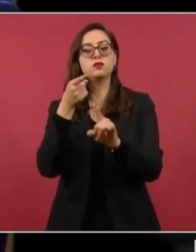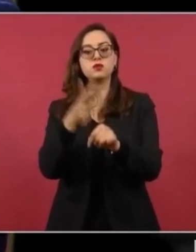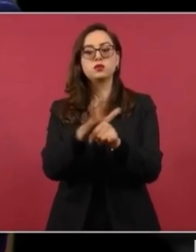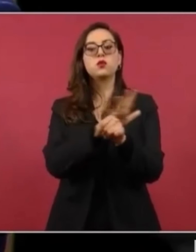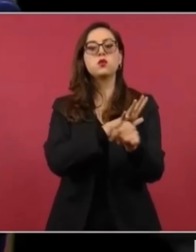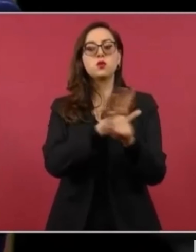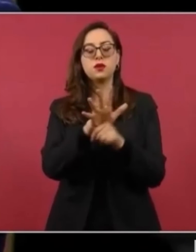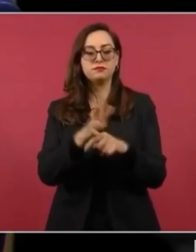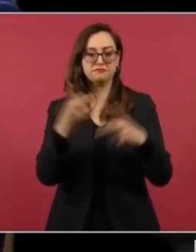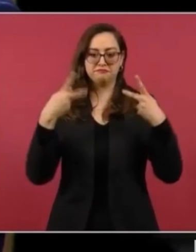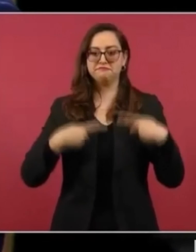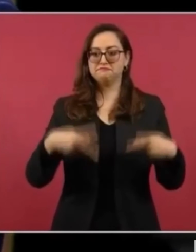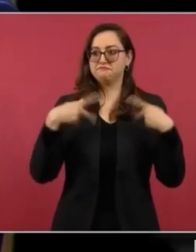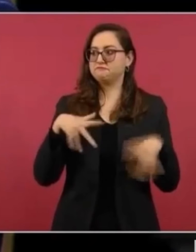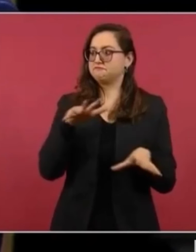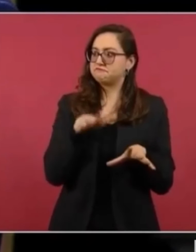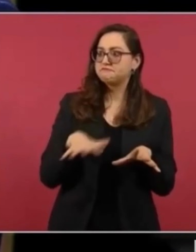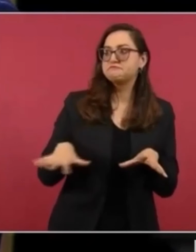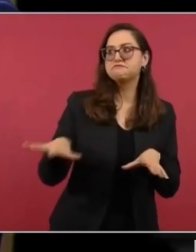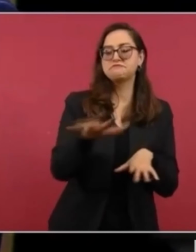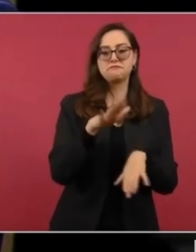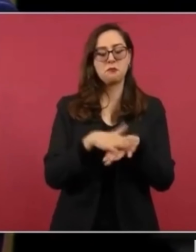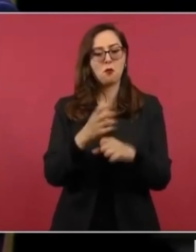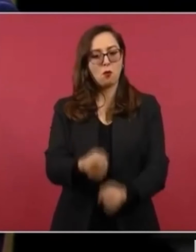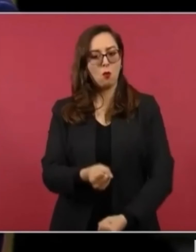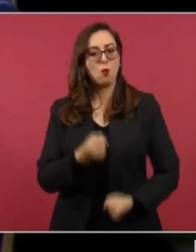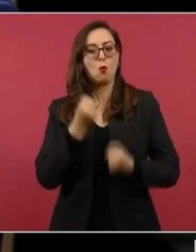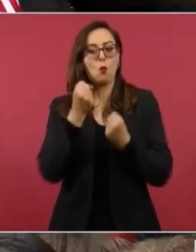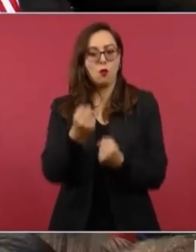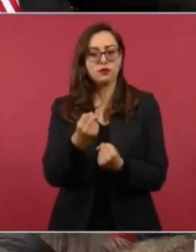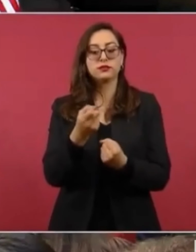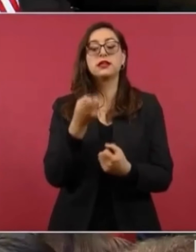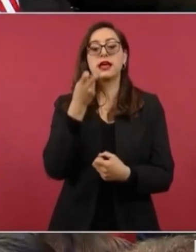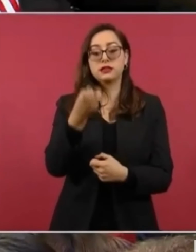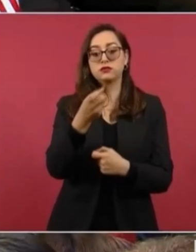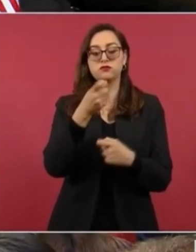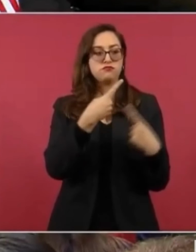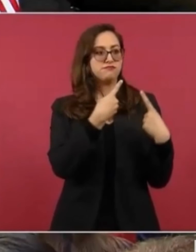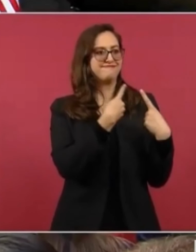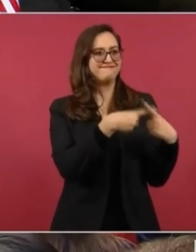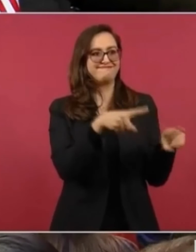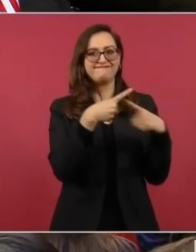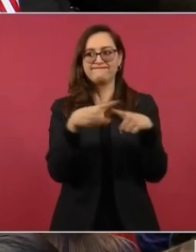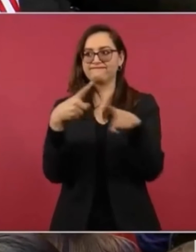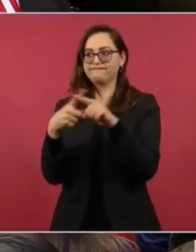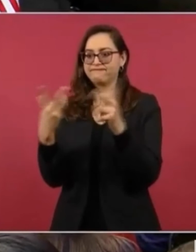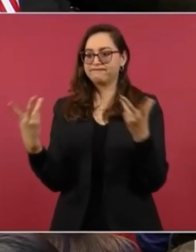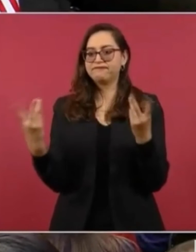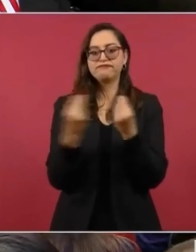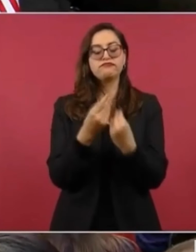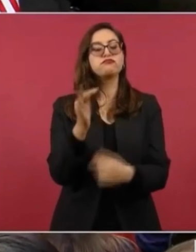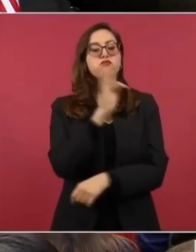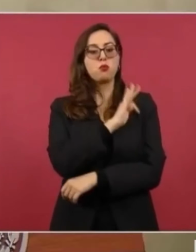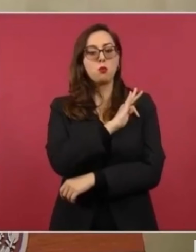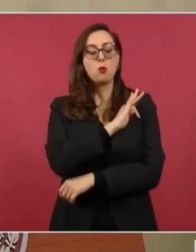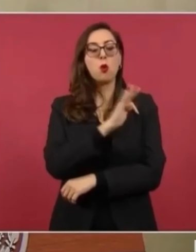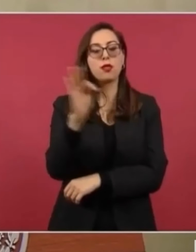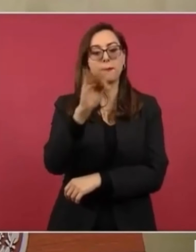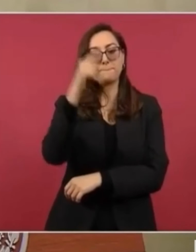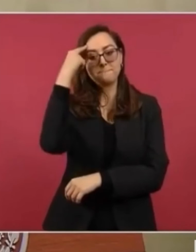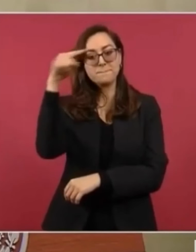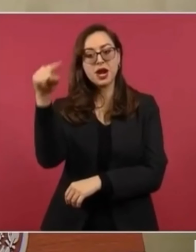gente, y la clave para nuestra ventaja competitiva en el mundo es nuestra increíble diversidad. Juntos, entonces, estamos trabajando para abordar